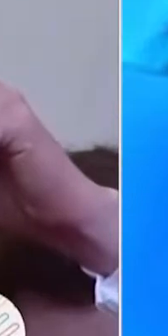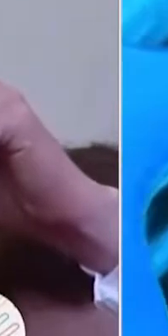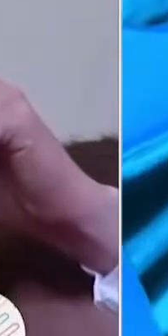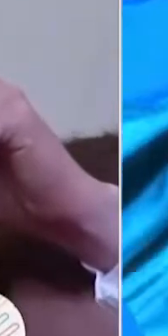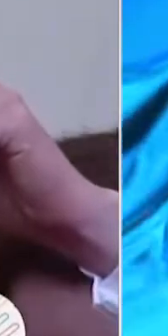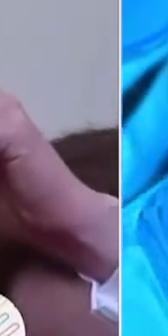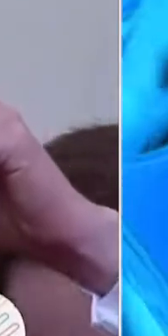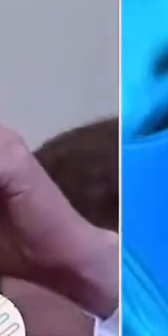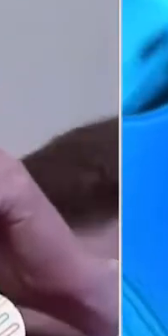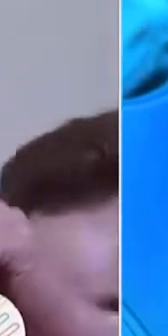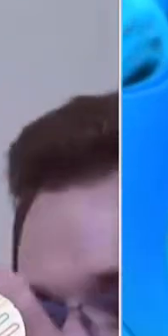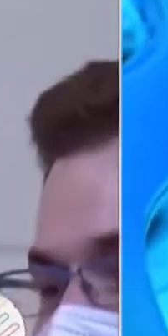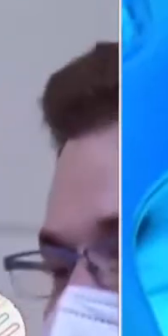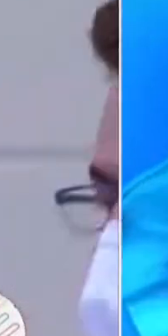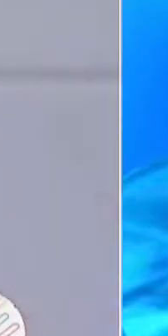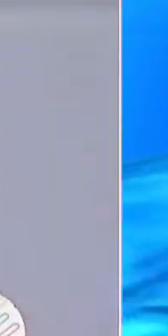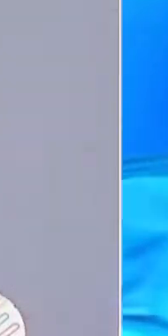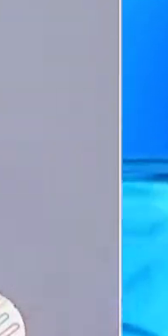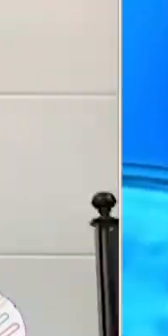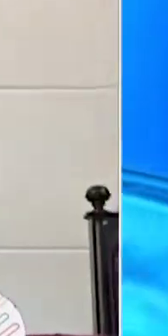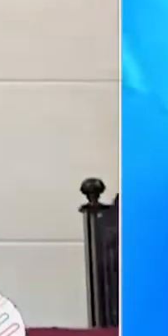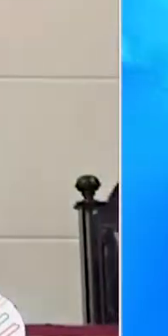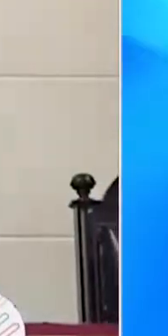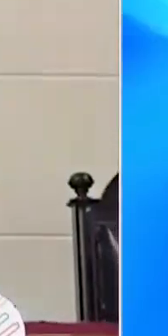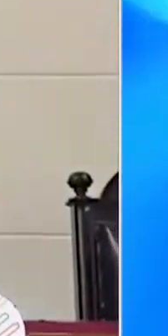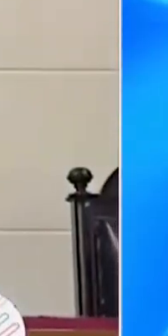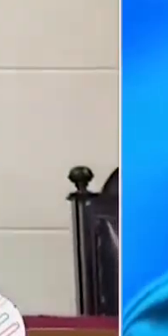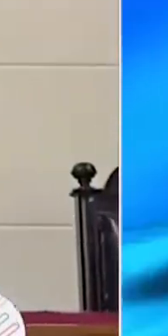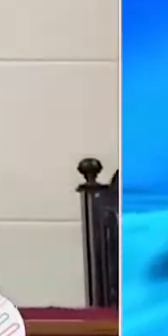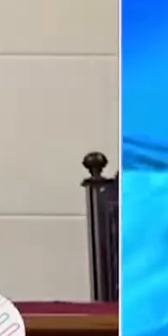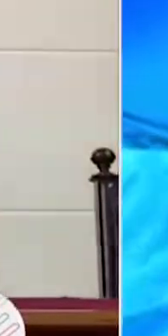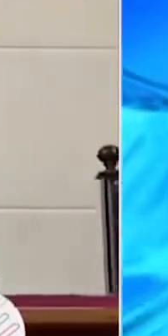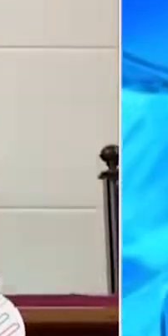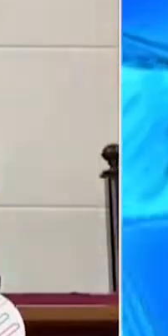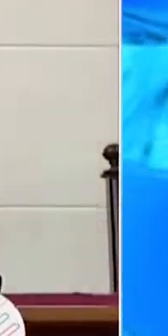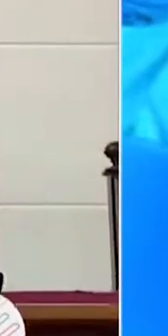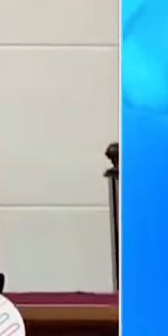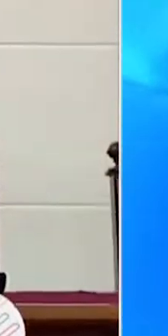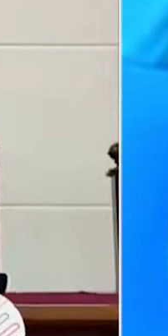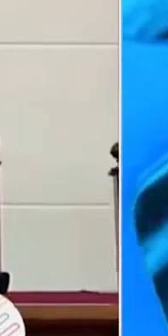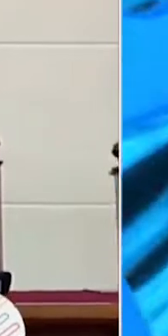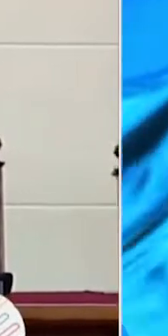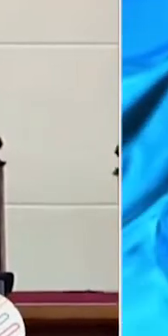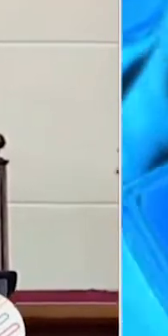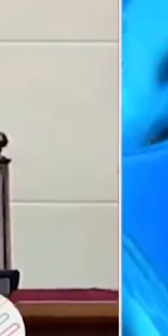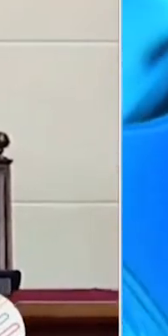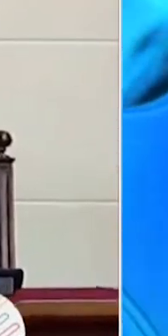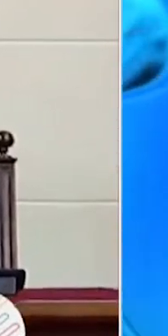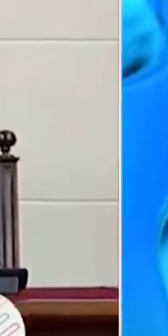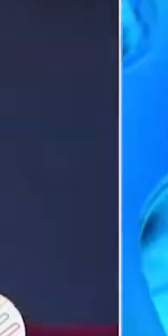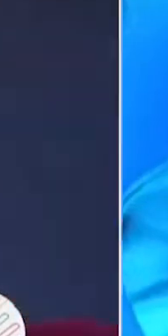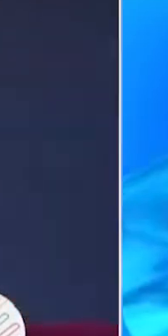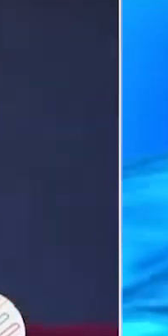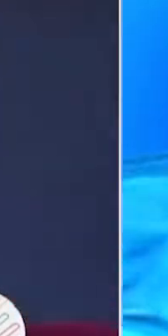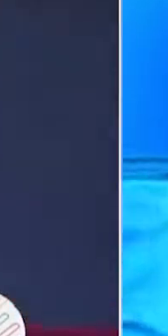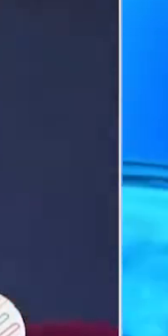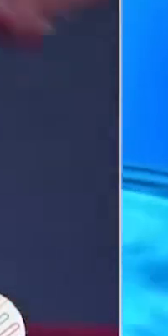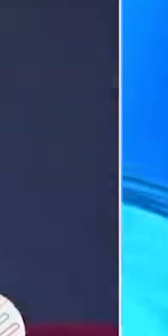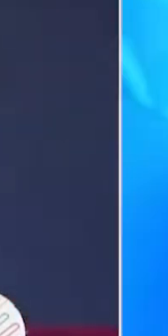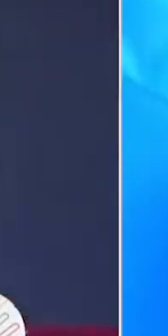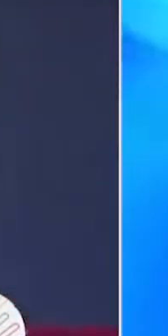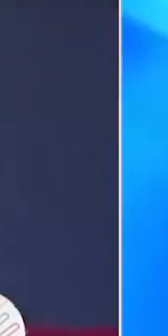realidad, este proceso que diría, tal vez como periodista, que tampoco bien le hace a la democracia,